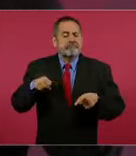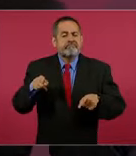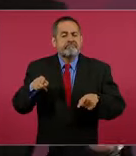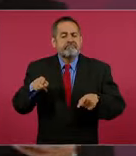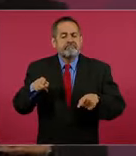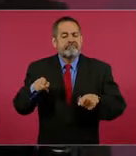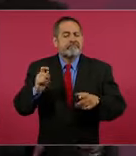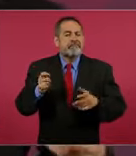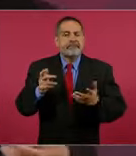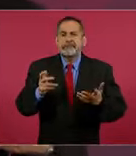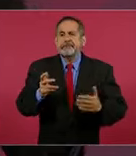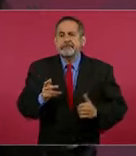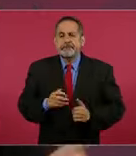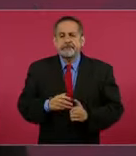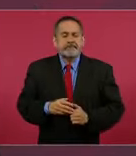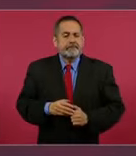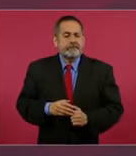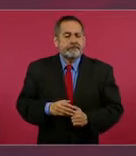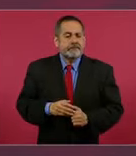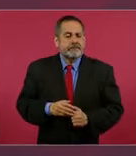más